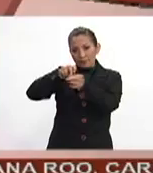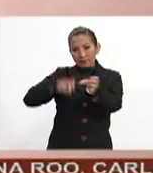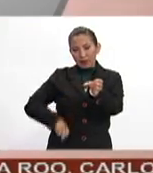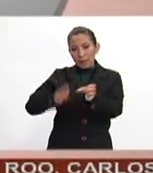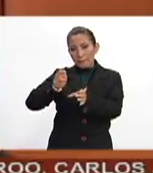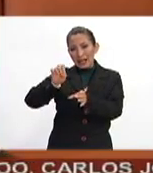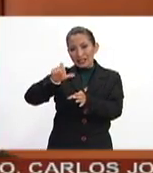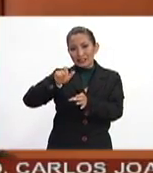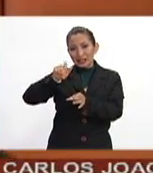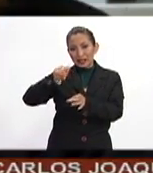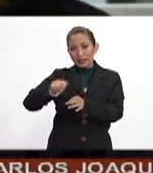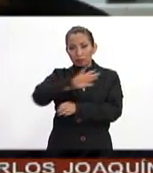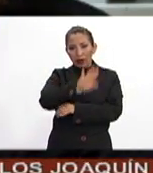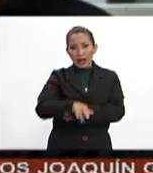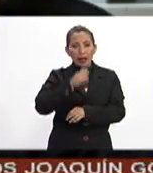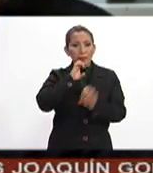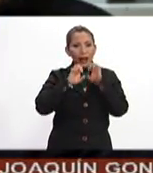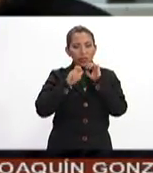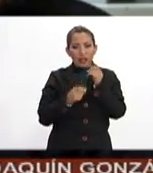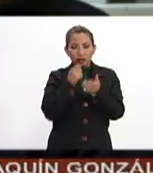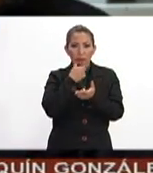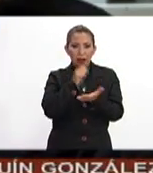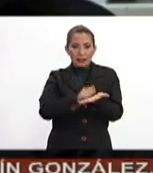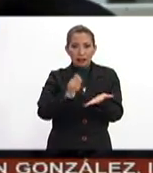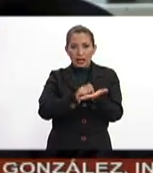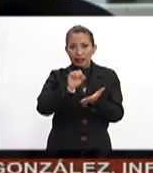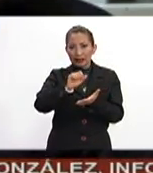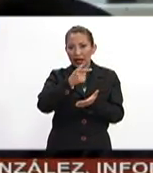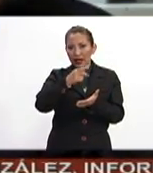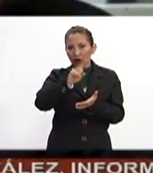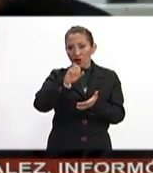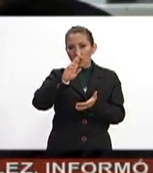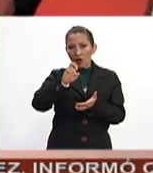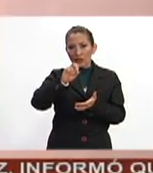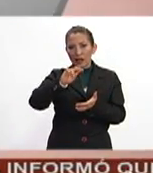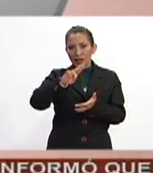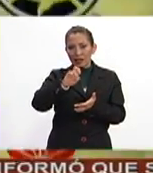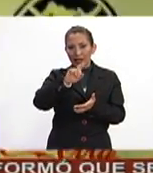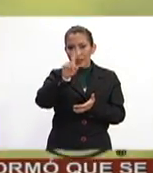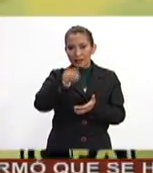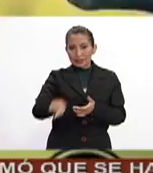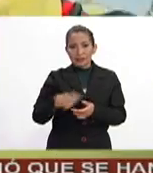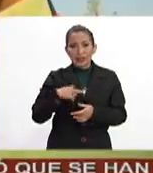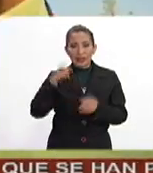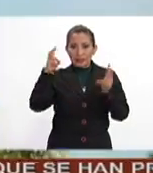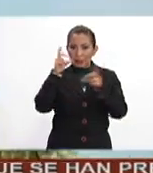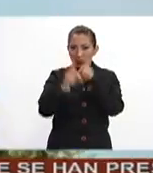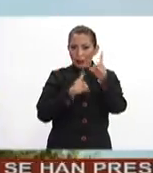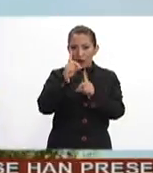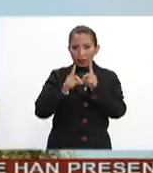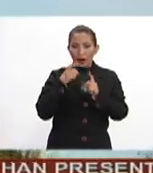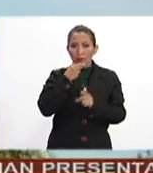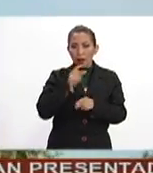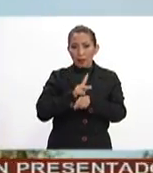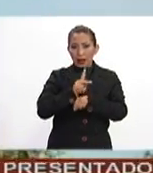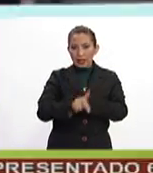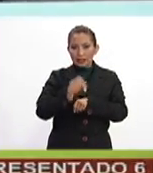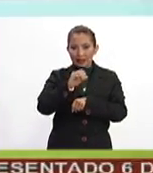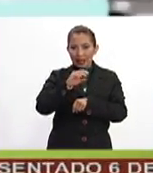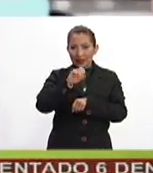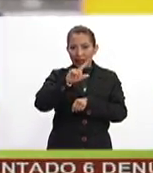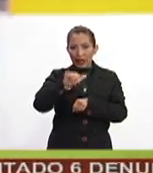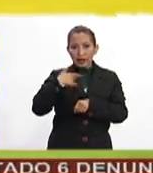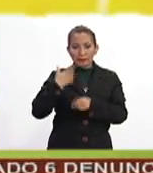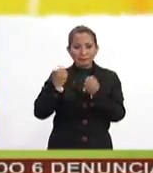Brexit. Fallece el periodista y escritor Sergio González Rodríguez. Y en los deportes, el paraguayo Cecilio